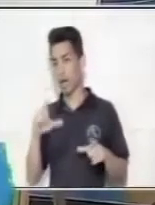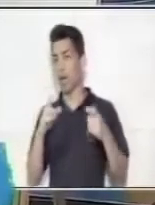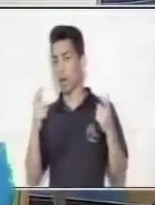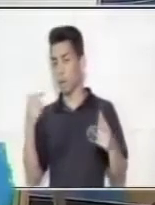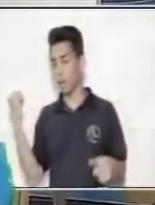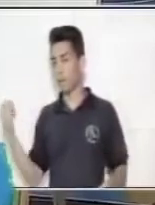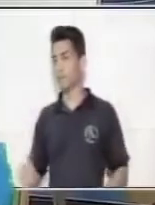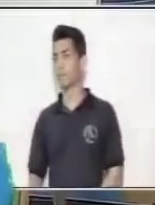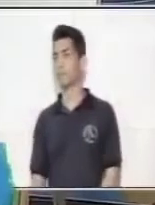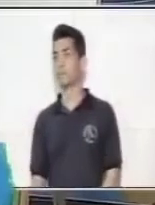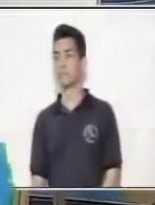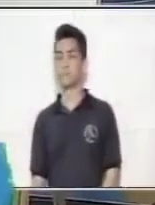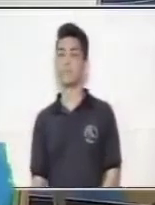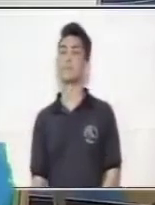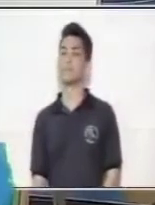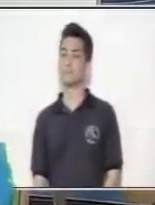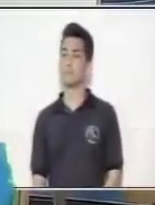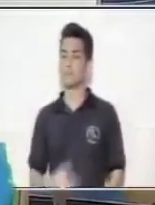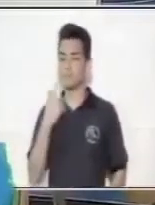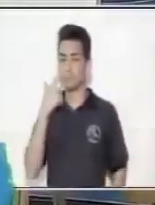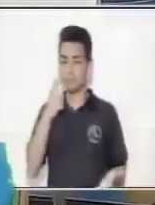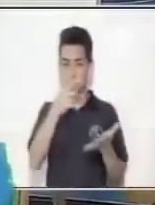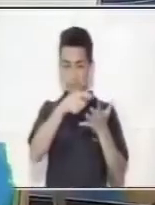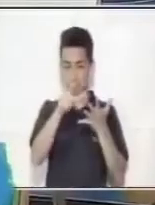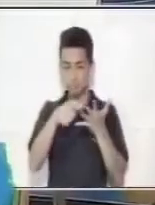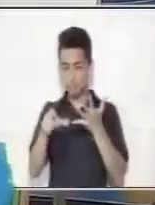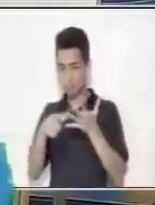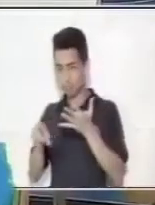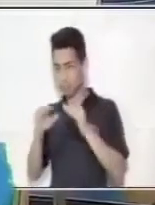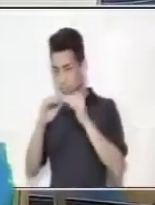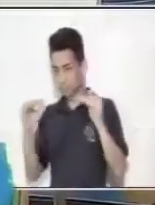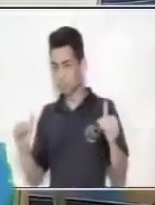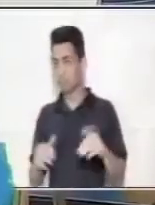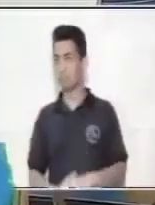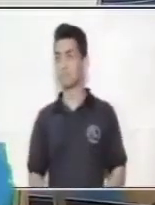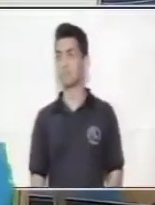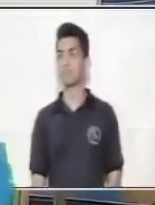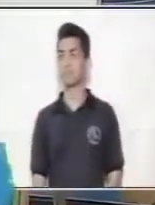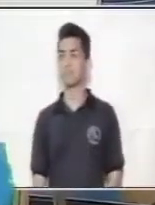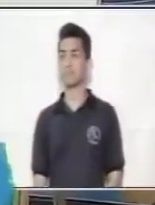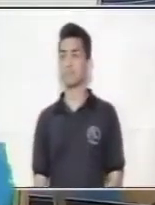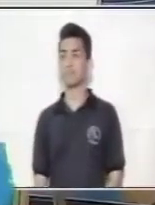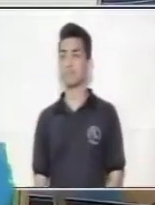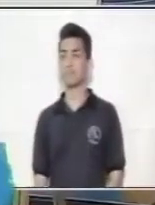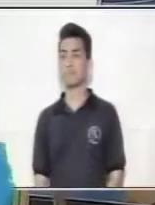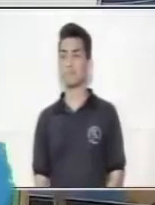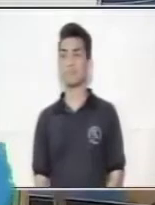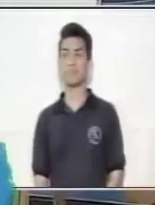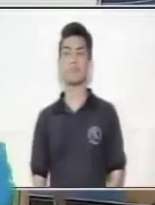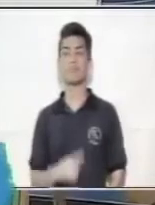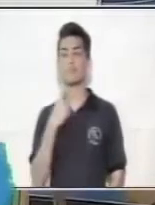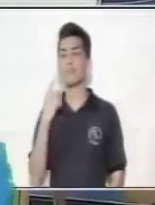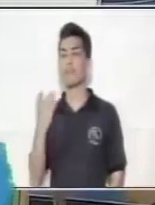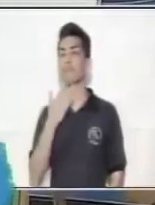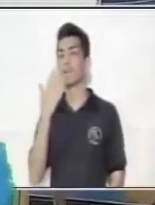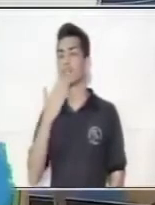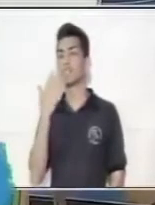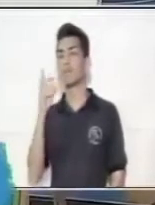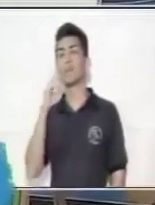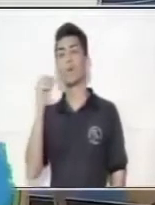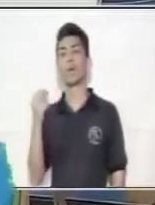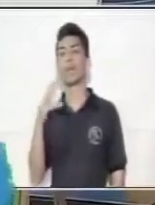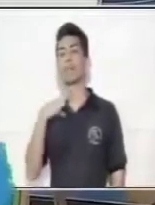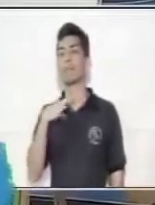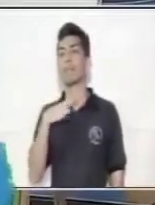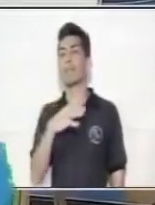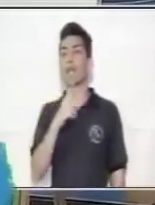compuestas entonces las podemos clasificar como que se identificará con facilidad, pues siempre tendrá